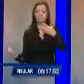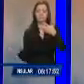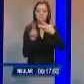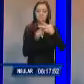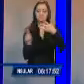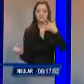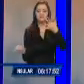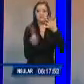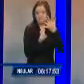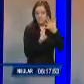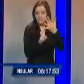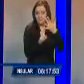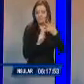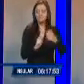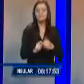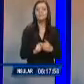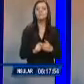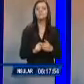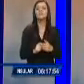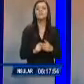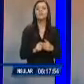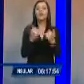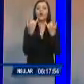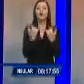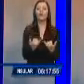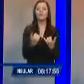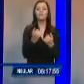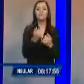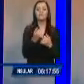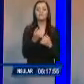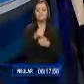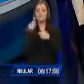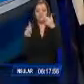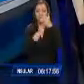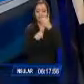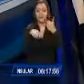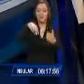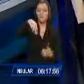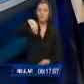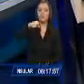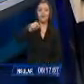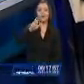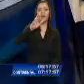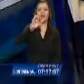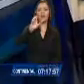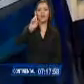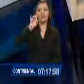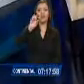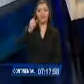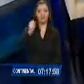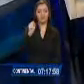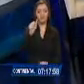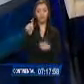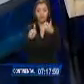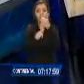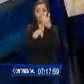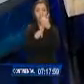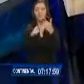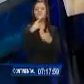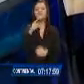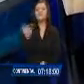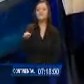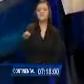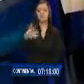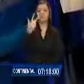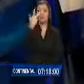dejaron los consejeros principales. No puede ser que hoy la consejera suplente, Ana Marcela Paredes, que es la primera consejera suplente, hoy le digamos que